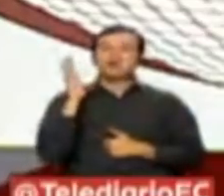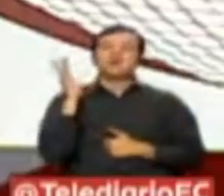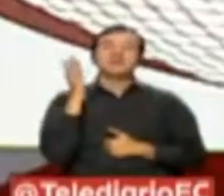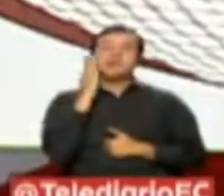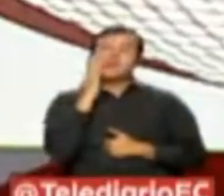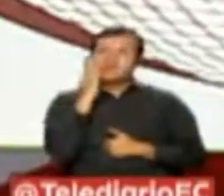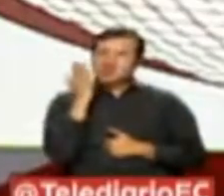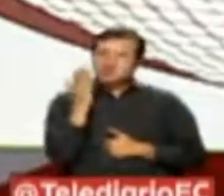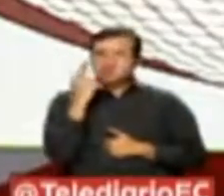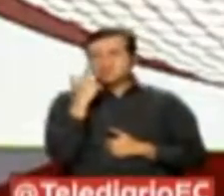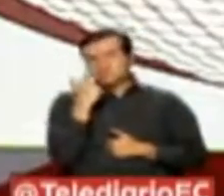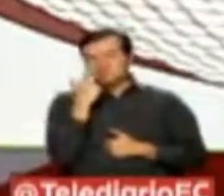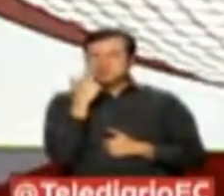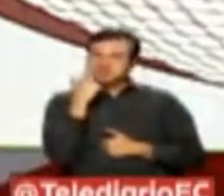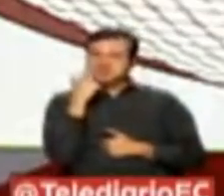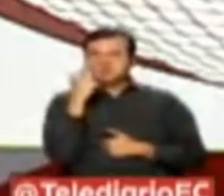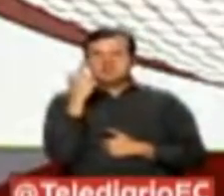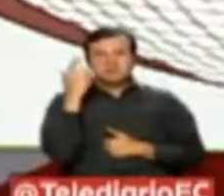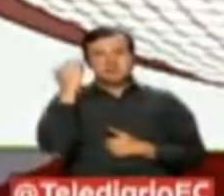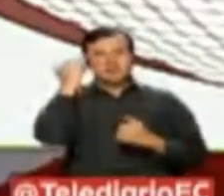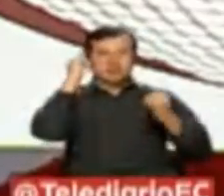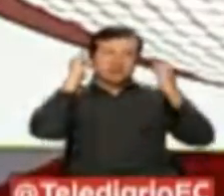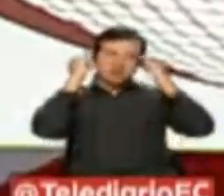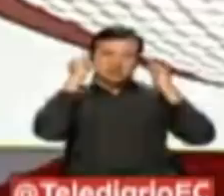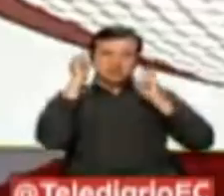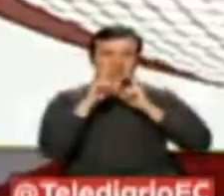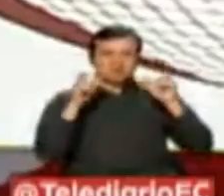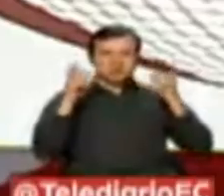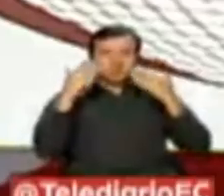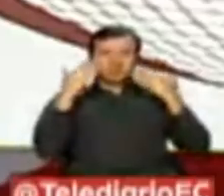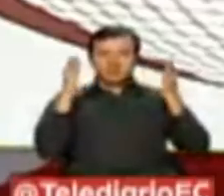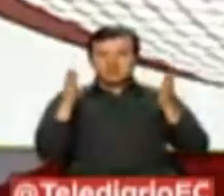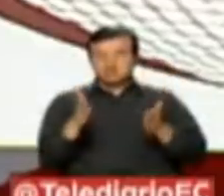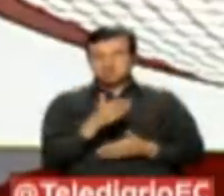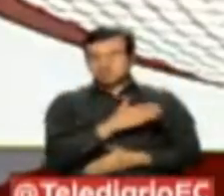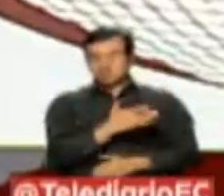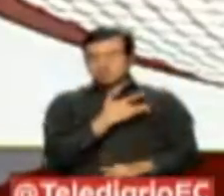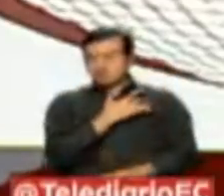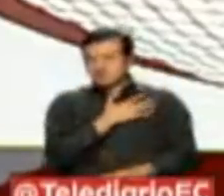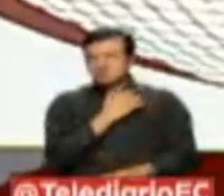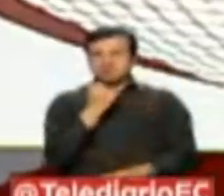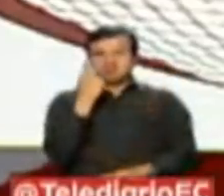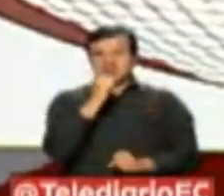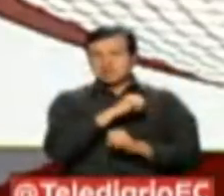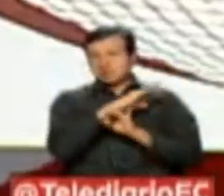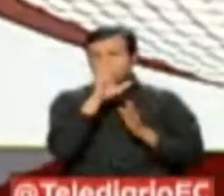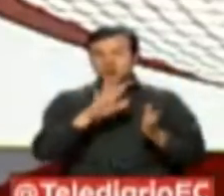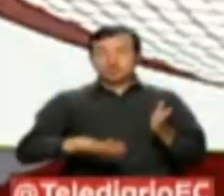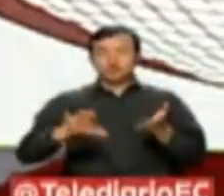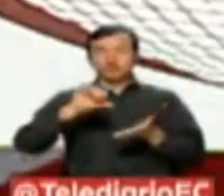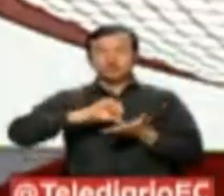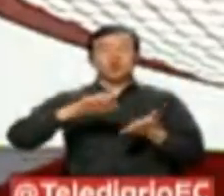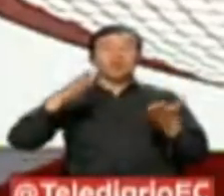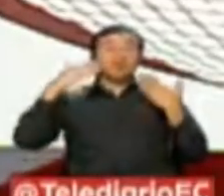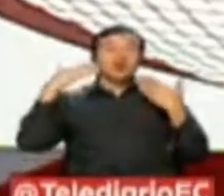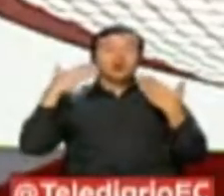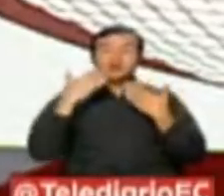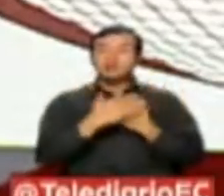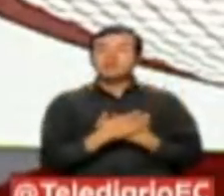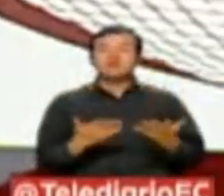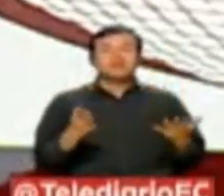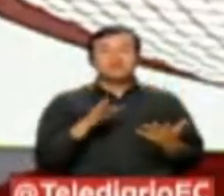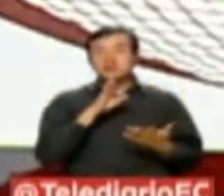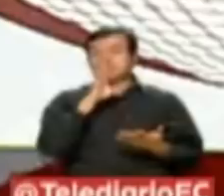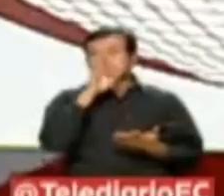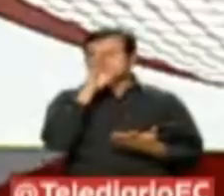entonces habrá que ver qué pasa con estos imaginarios en el ciudadano guayaquileño tomando en cuenta que en la ciudad de guayaquil se ha caracterizado por